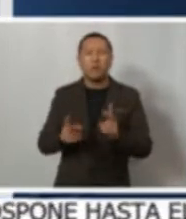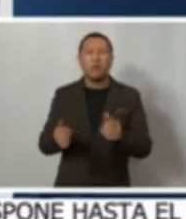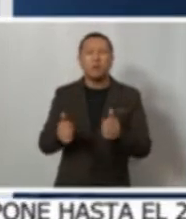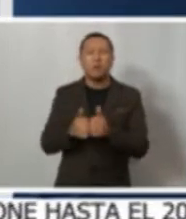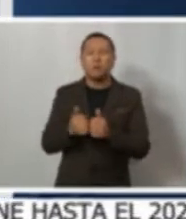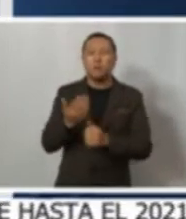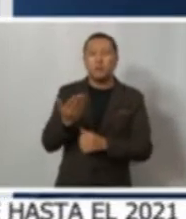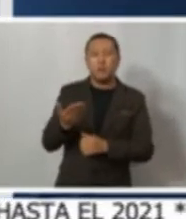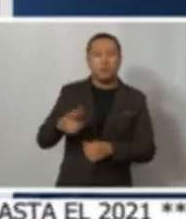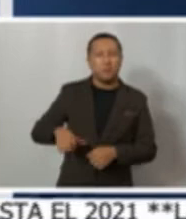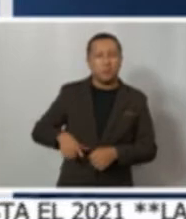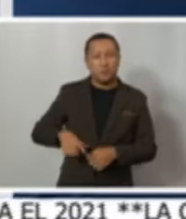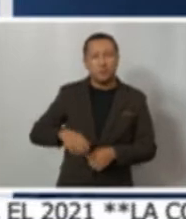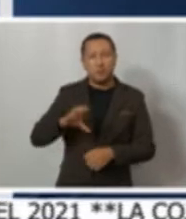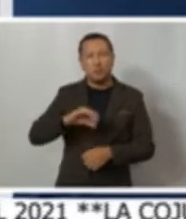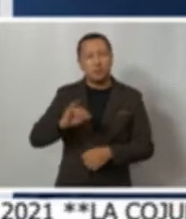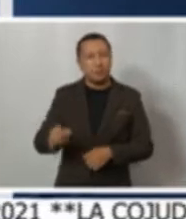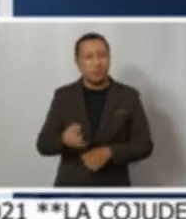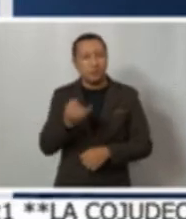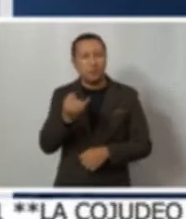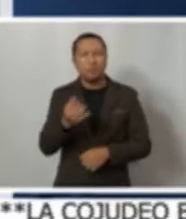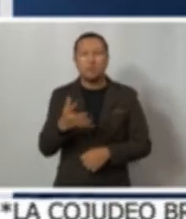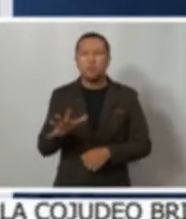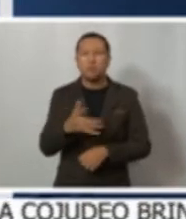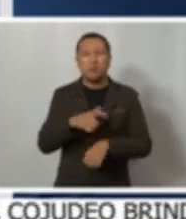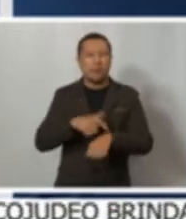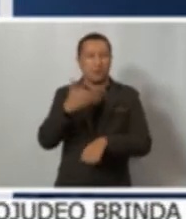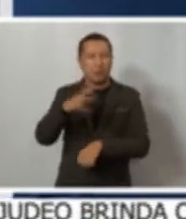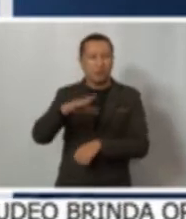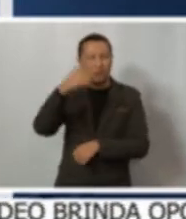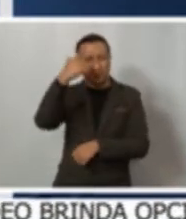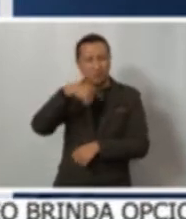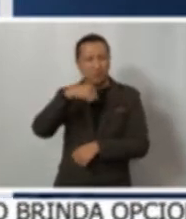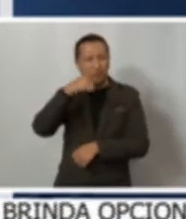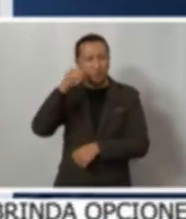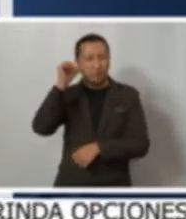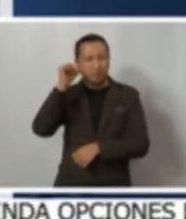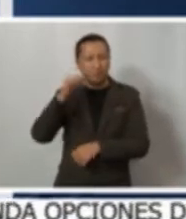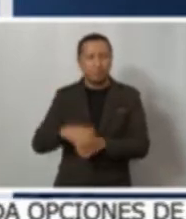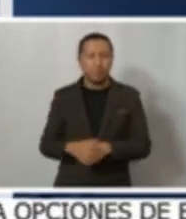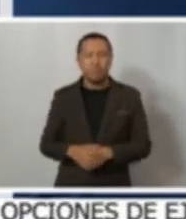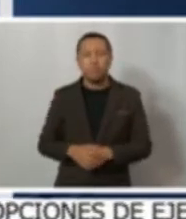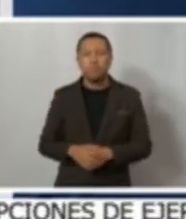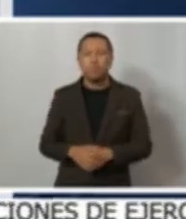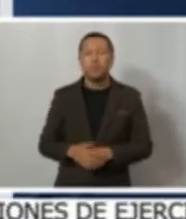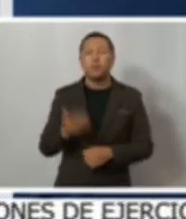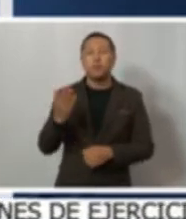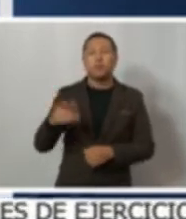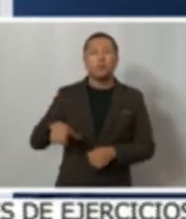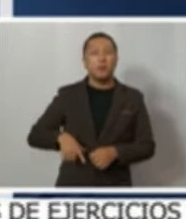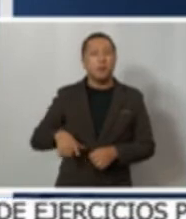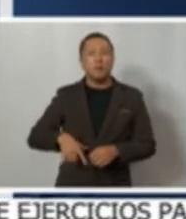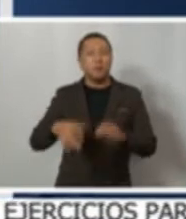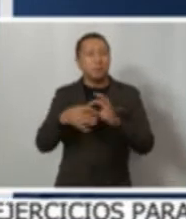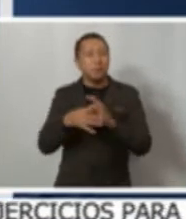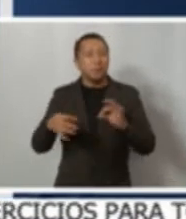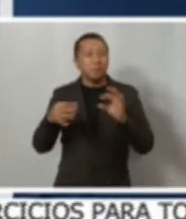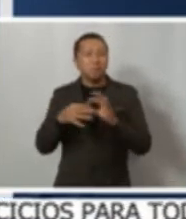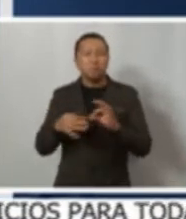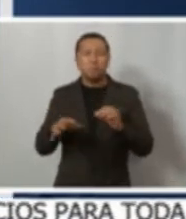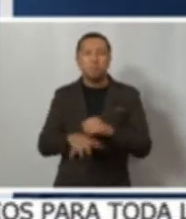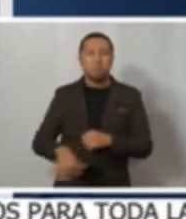Joaquín alrededor de las 10 de la noche, él hablaba justamente de los vientos que se presentaban,